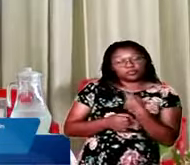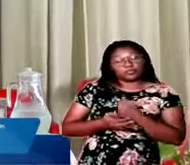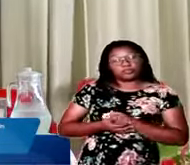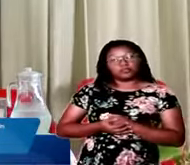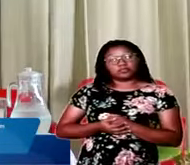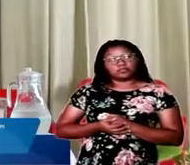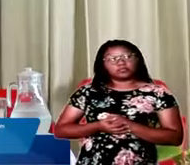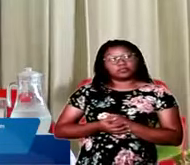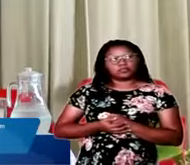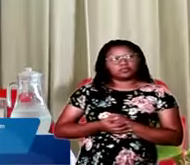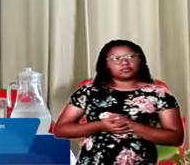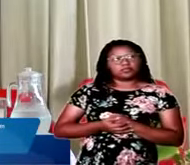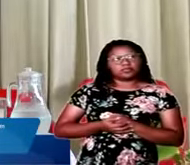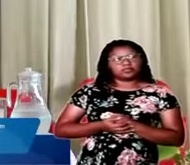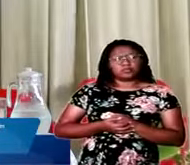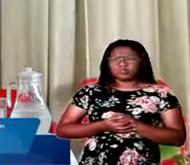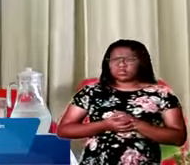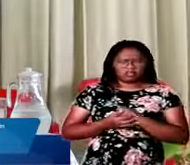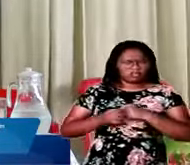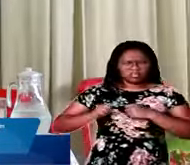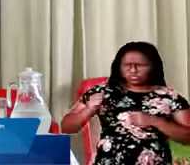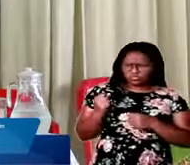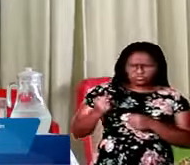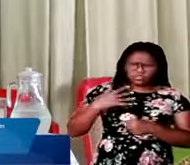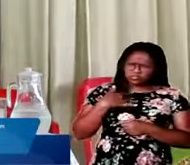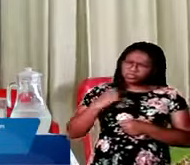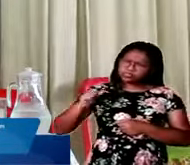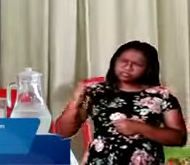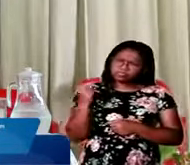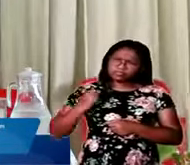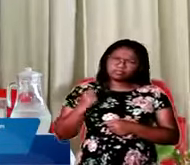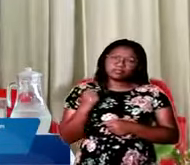o sea que yo no lo cumplo.